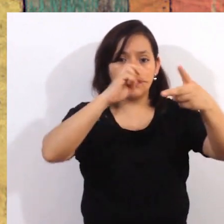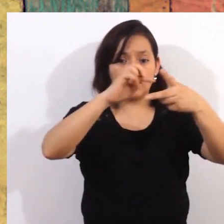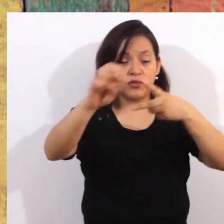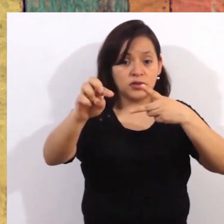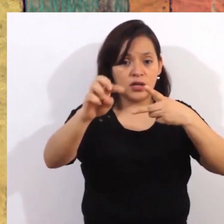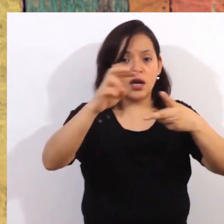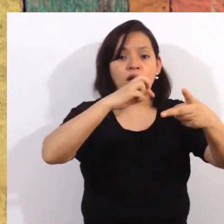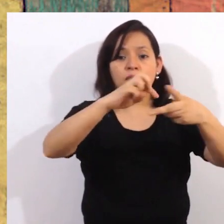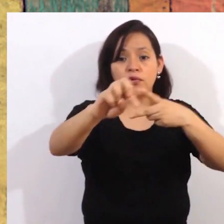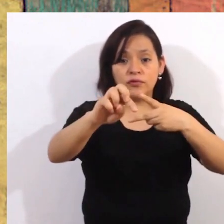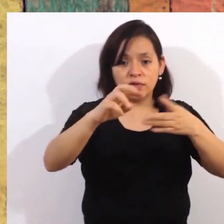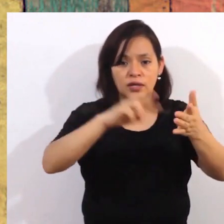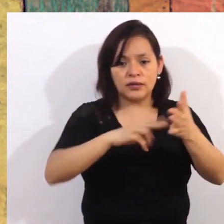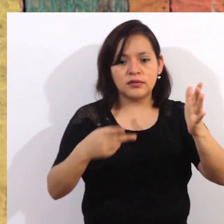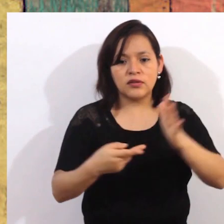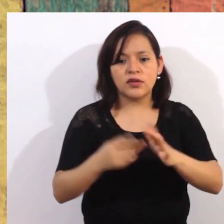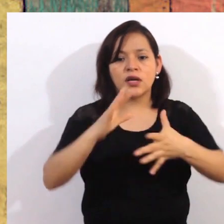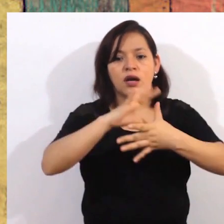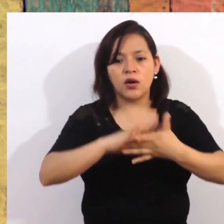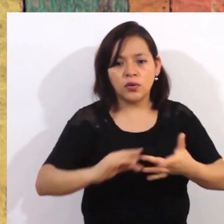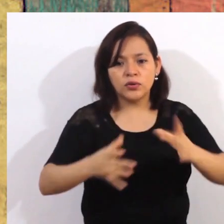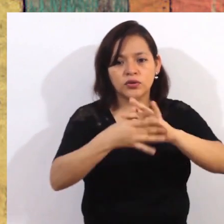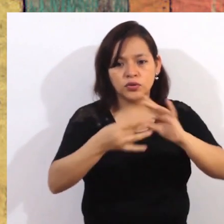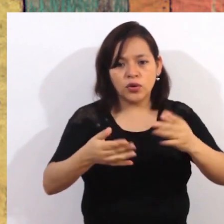es contar la historia antes de que suceda.